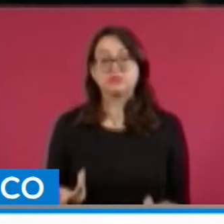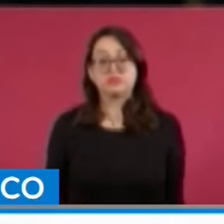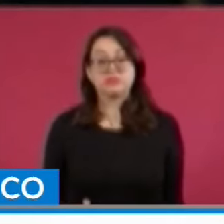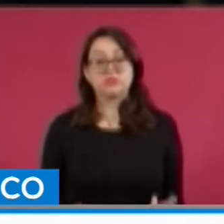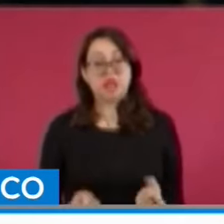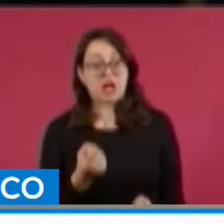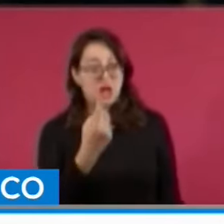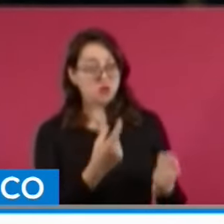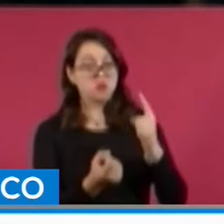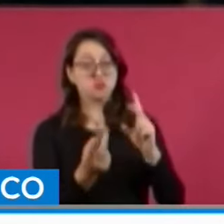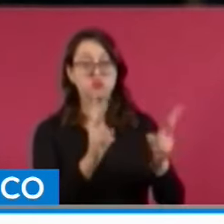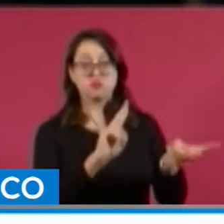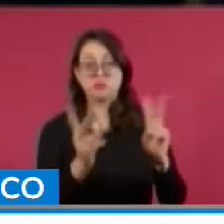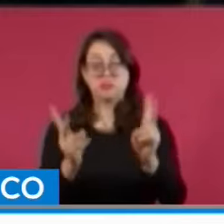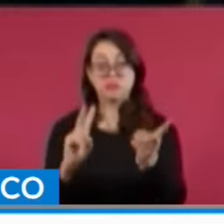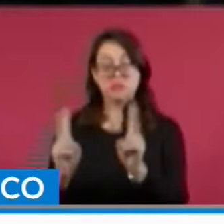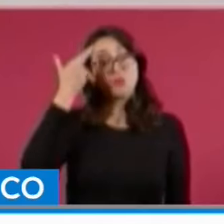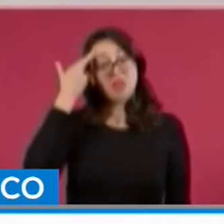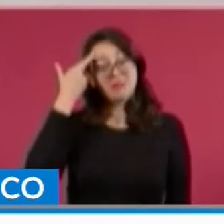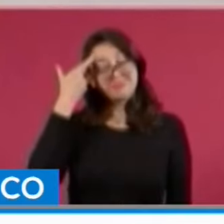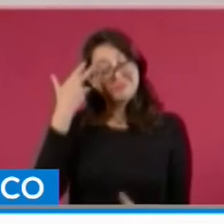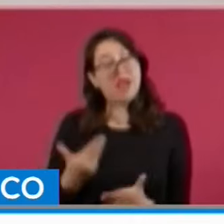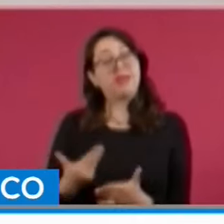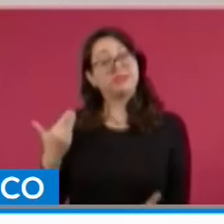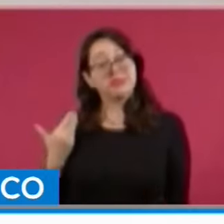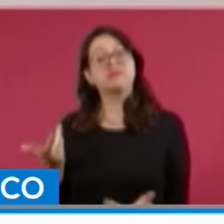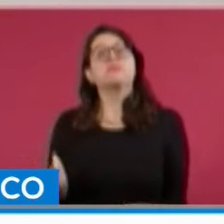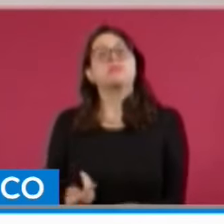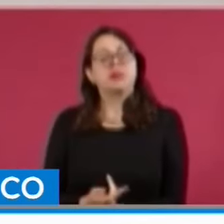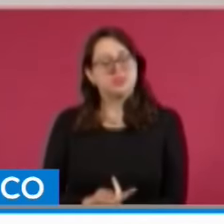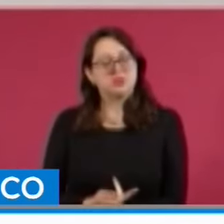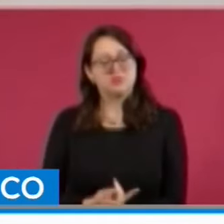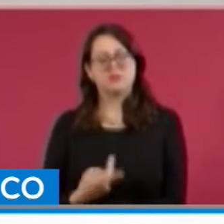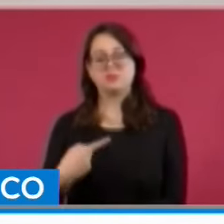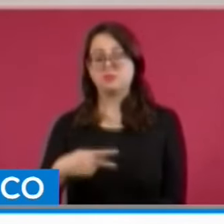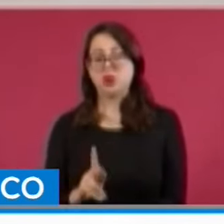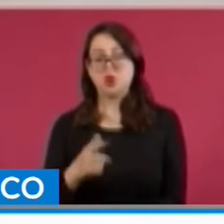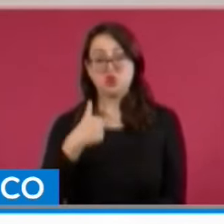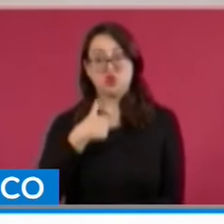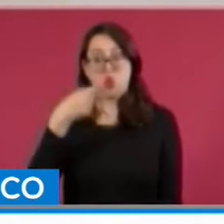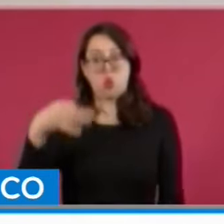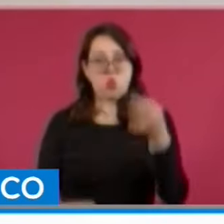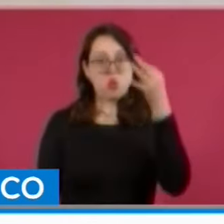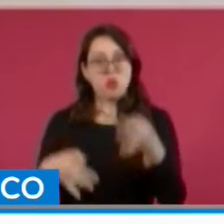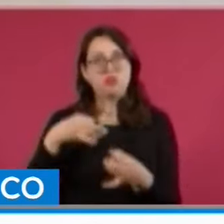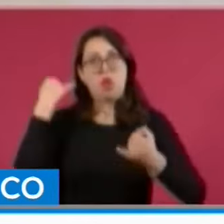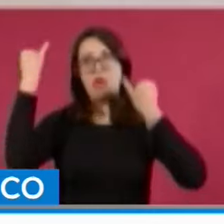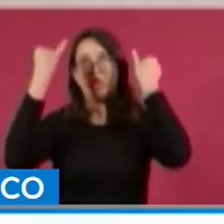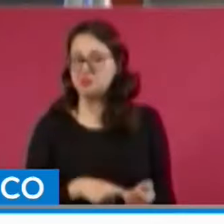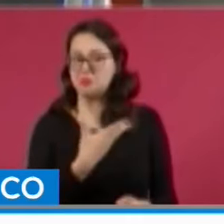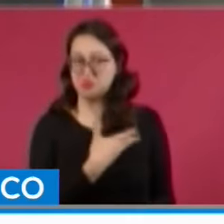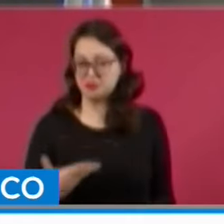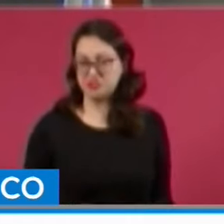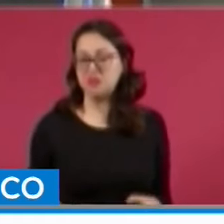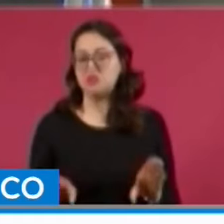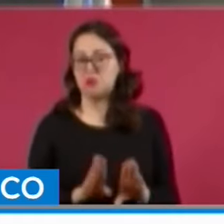Salvador Cienfuegos, por vínculos con el narcotráfico, un caso que generó malestar en el gobierno de López Obrador. No es la primera vez que medios de prensa